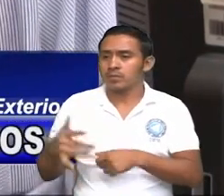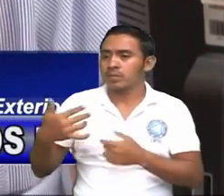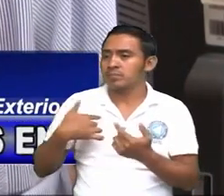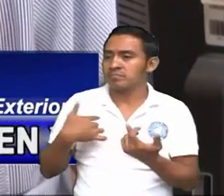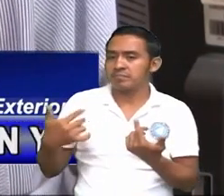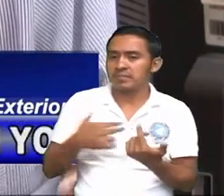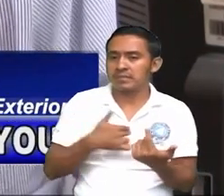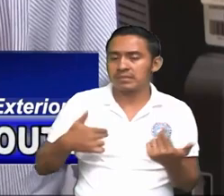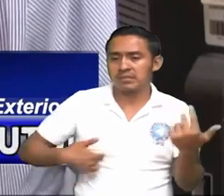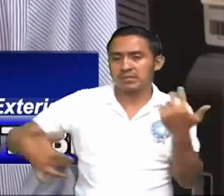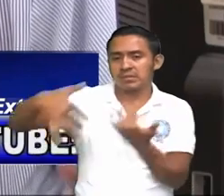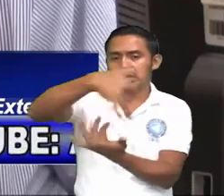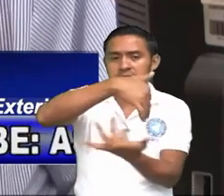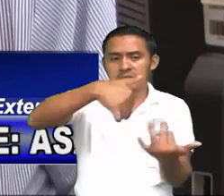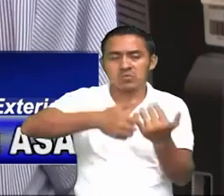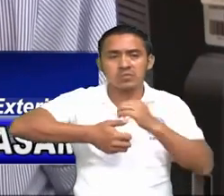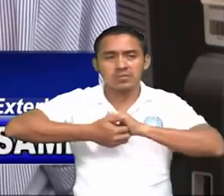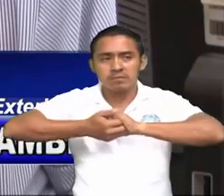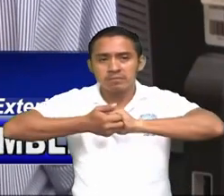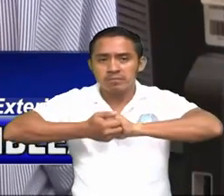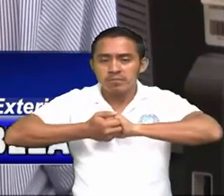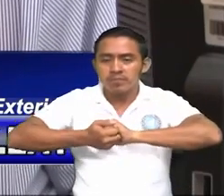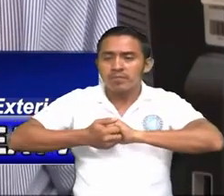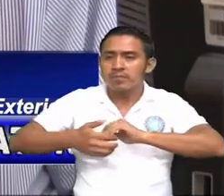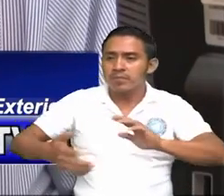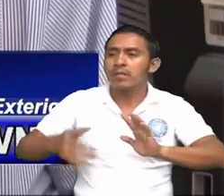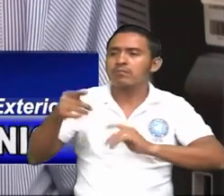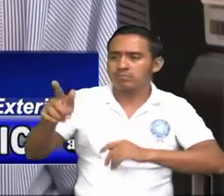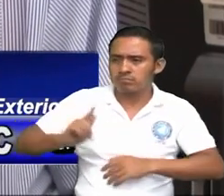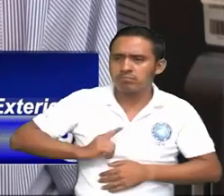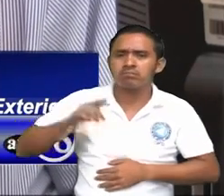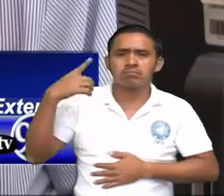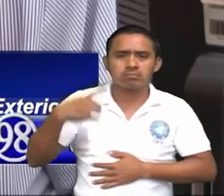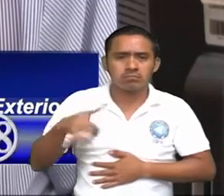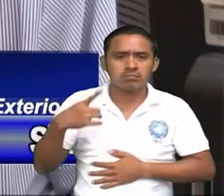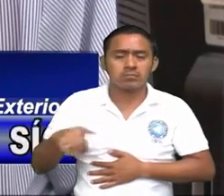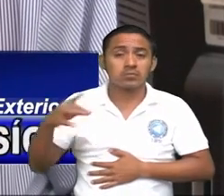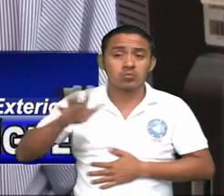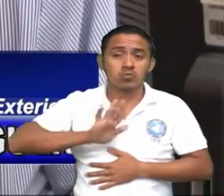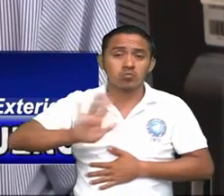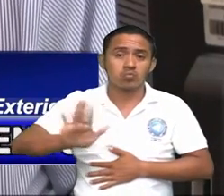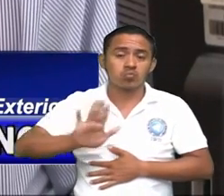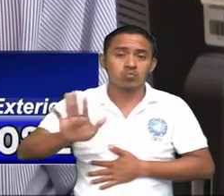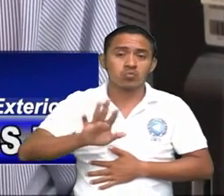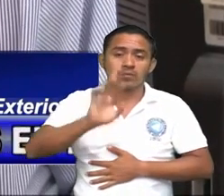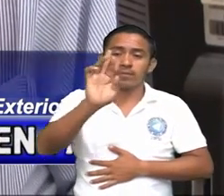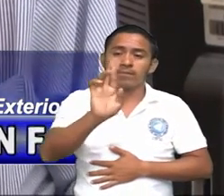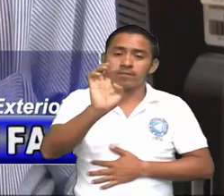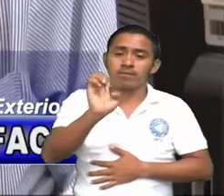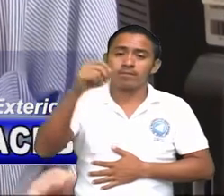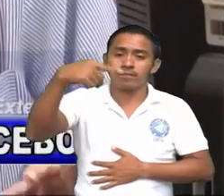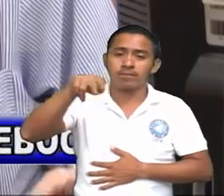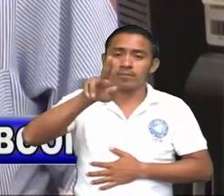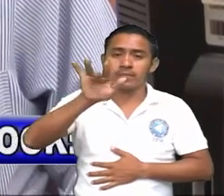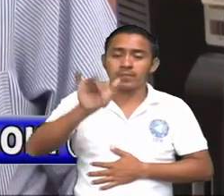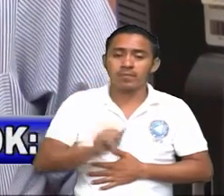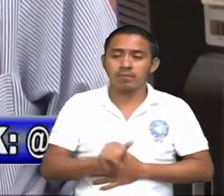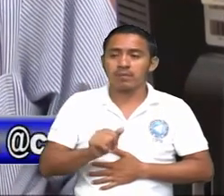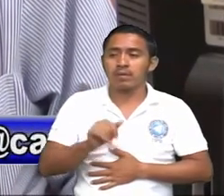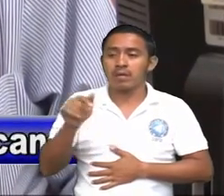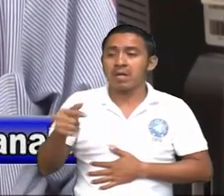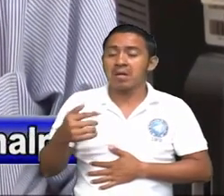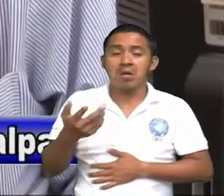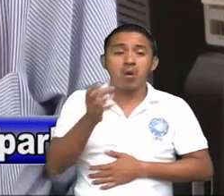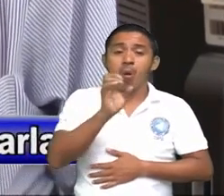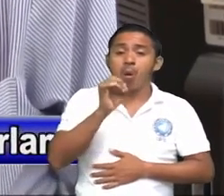sus amigos, sus amistades, que tiene derecho por ser una república pequeña. Ah, que no lo reconoció Naciones